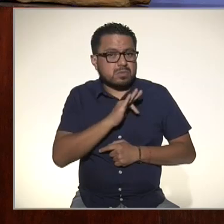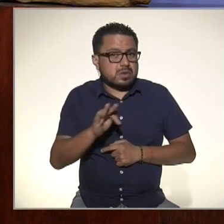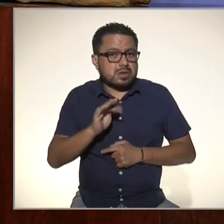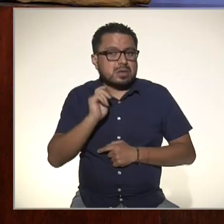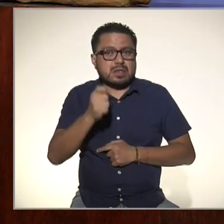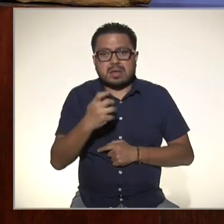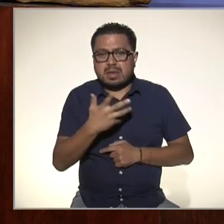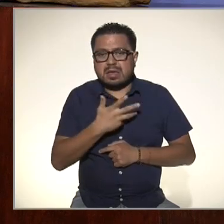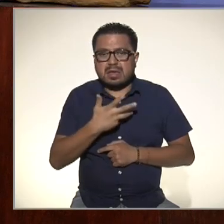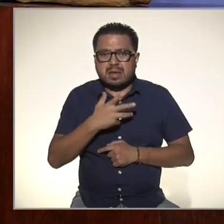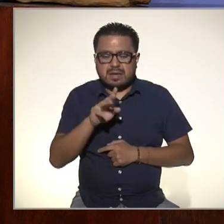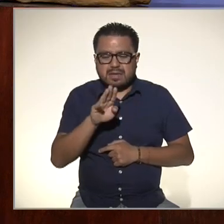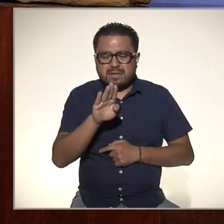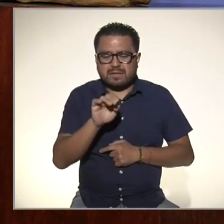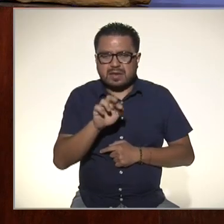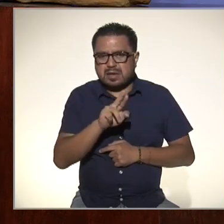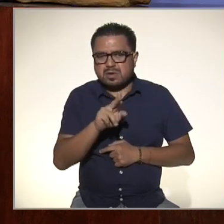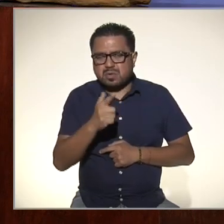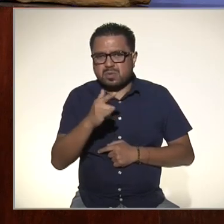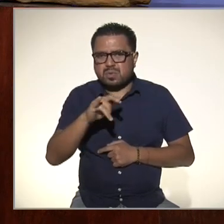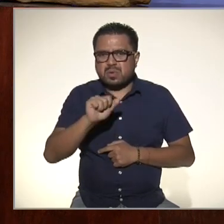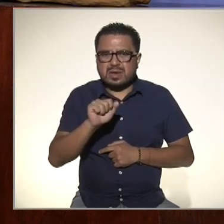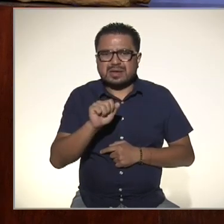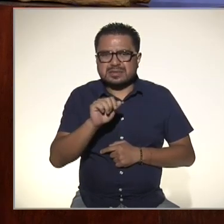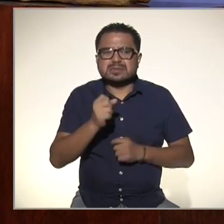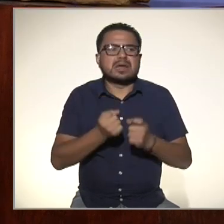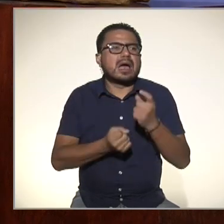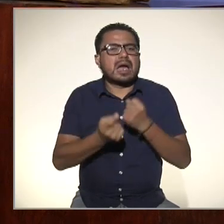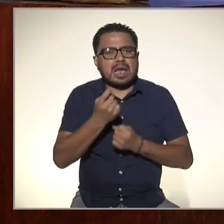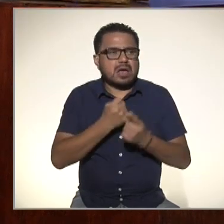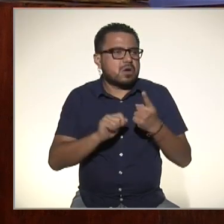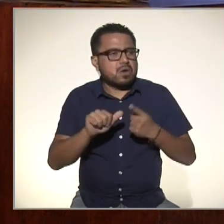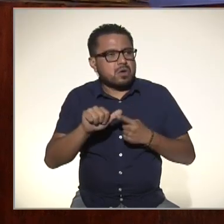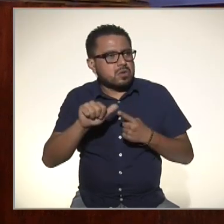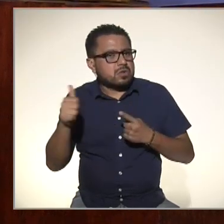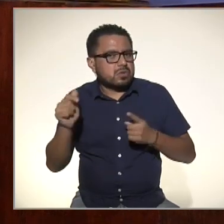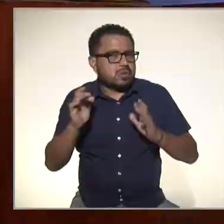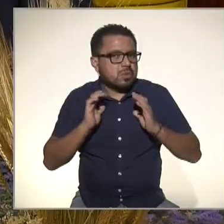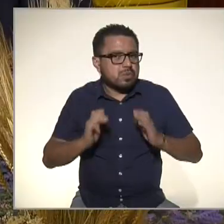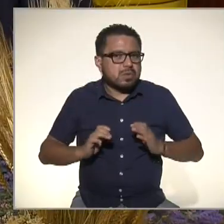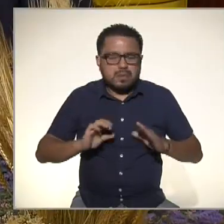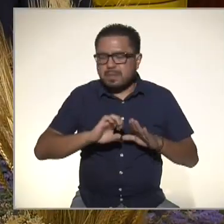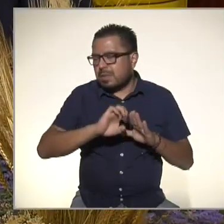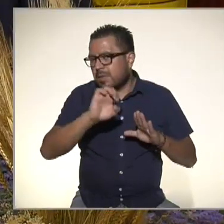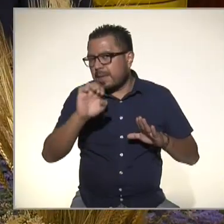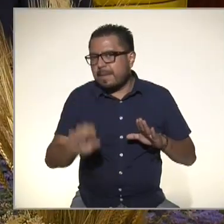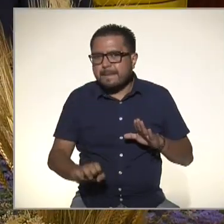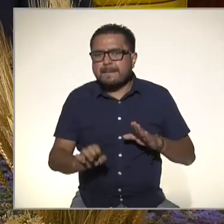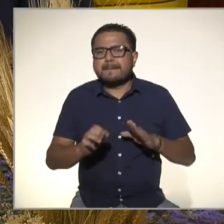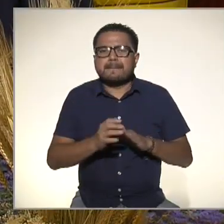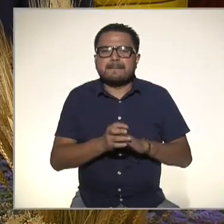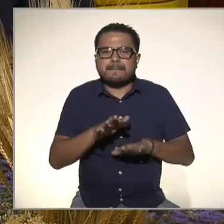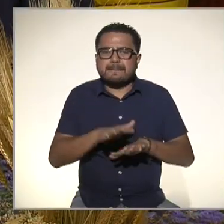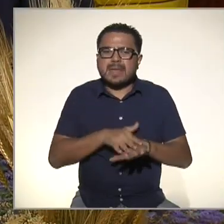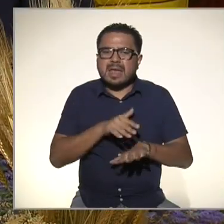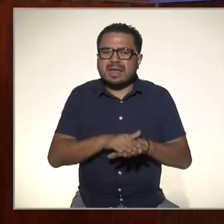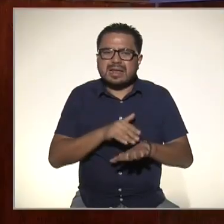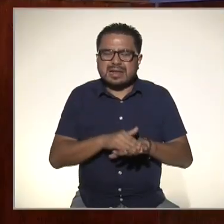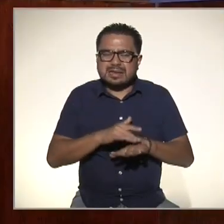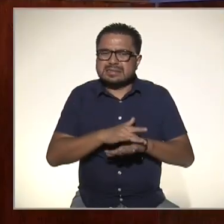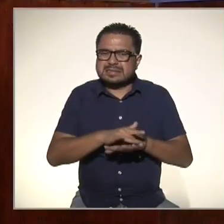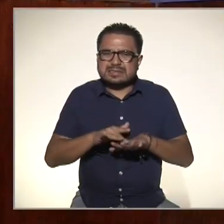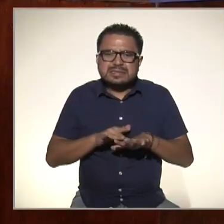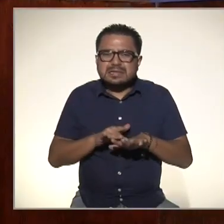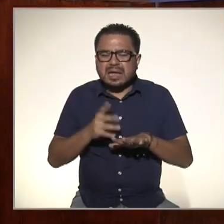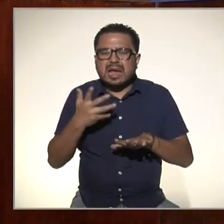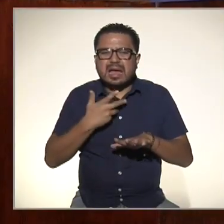presentar verrugas por el virus del papiloma humano en alguna otra parte del cuerpo? Por ejemplo, en los dedos de los pies. Tengo un hermano que